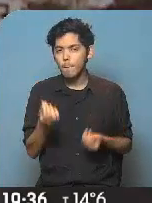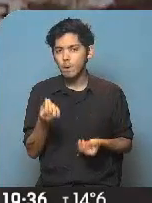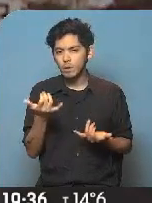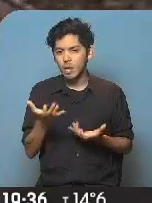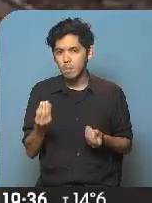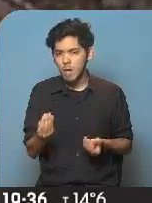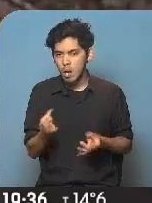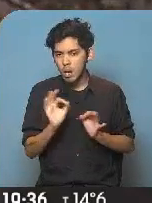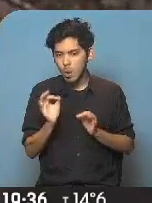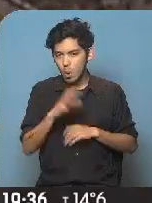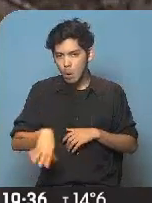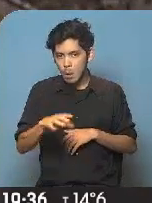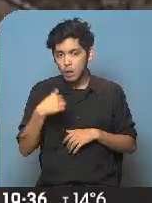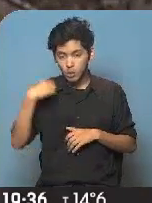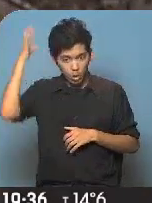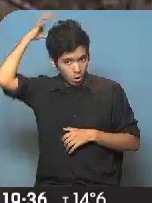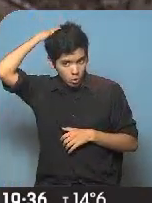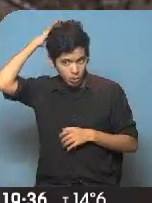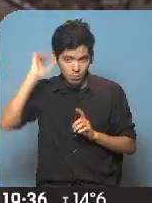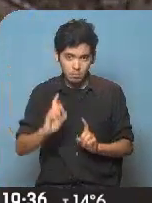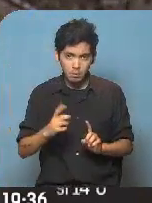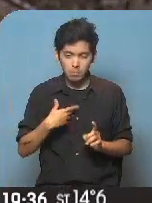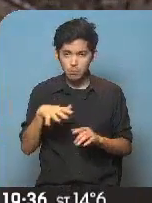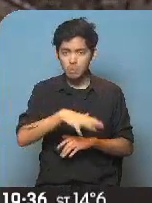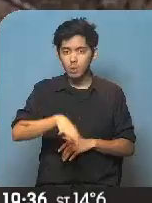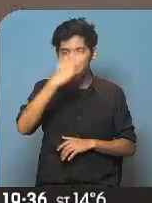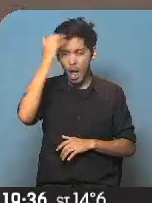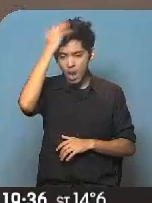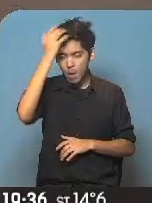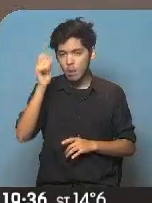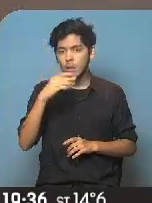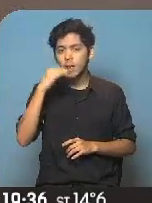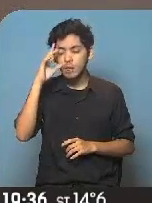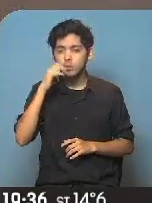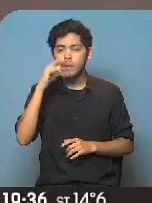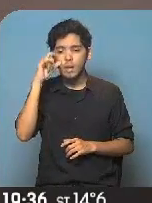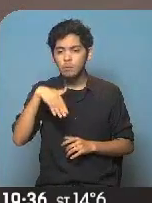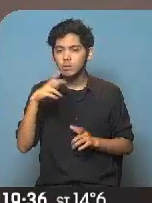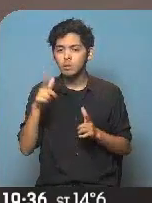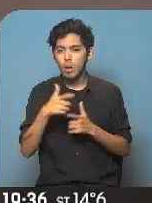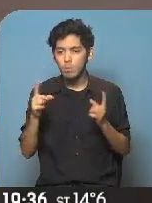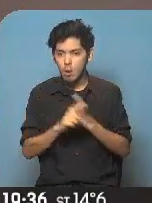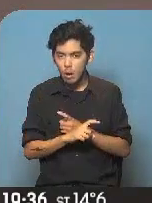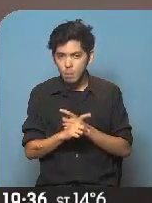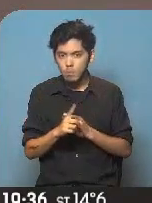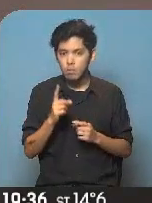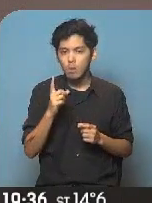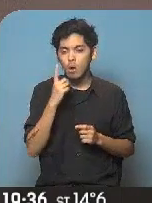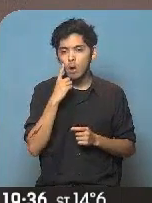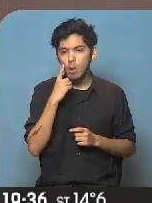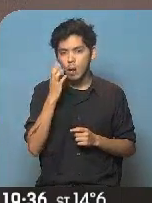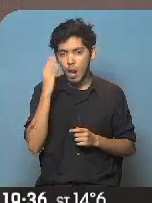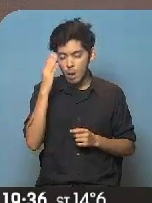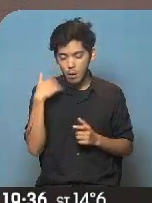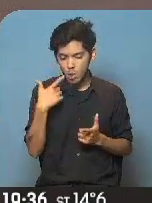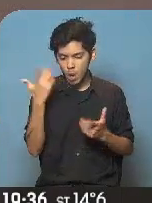en ningún lugar. Yo con mi kipá he caminado por barrios árabes de Jerusalén sin ningún tipo de problema. El árabe israelí trabaja en Jerusalén, no hay un